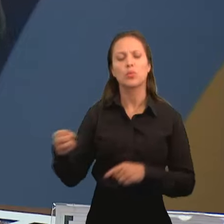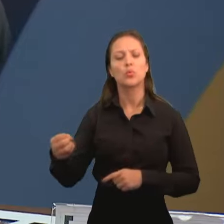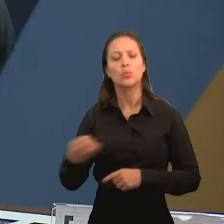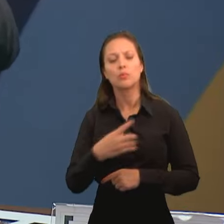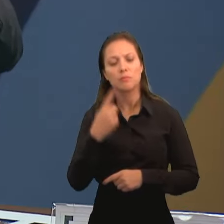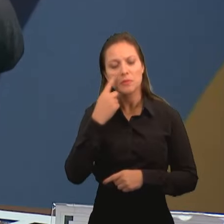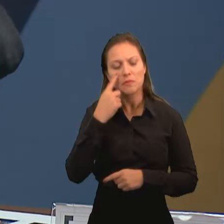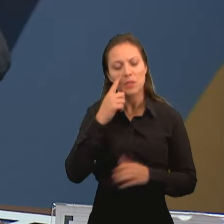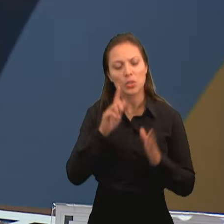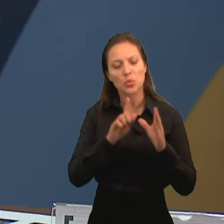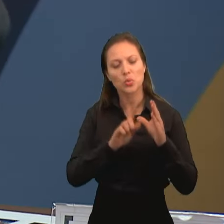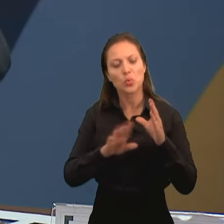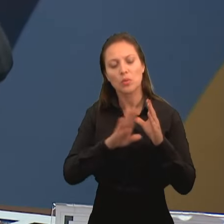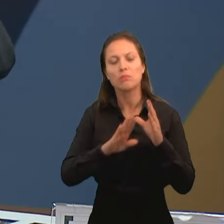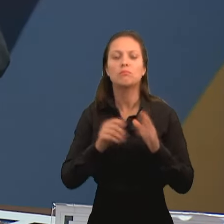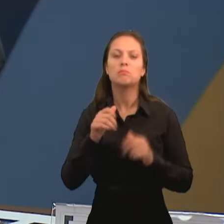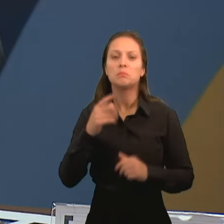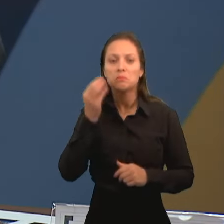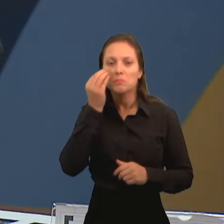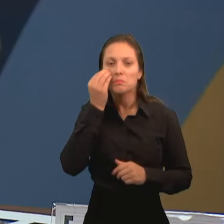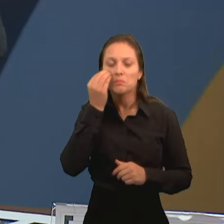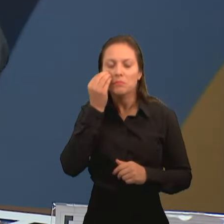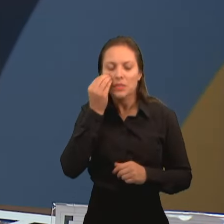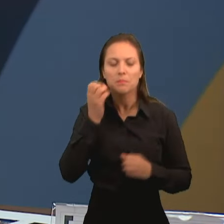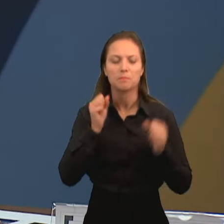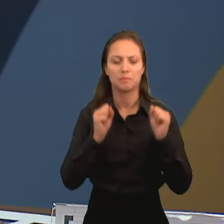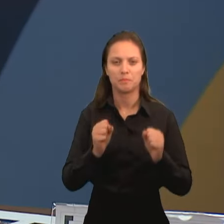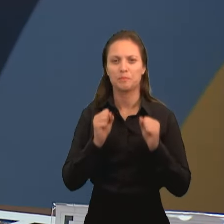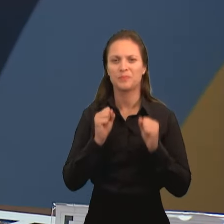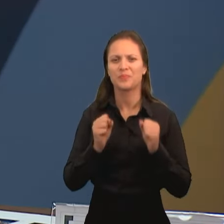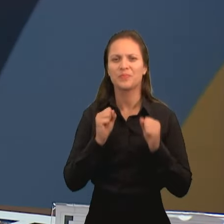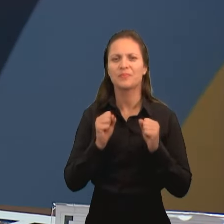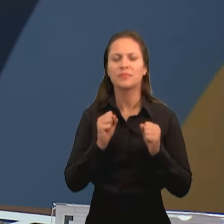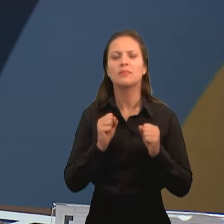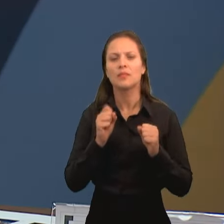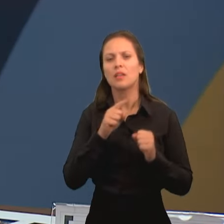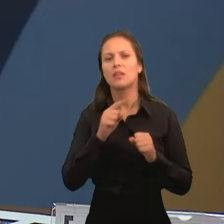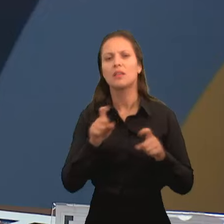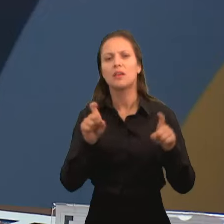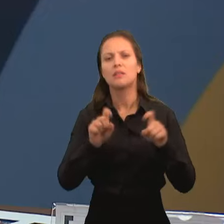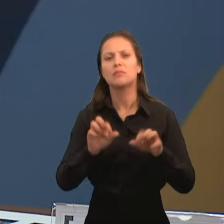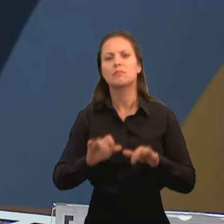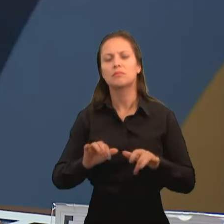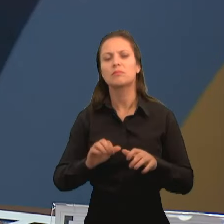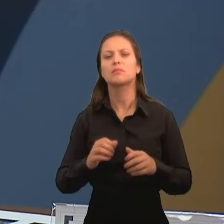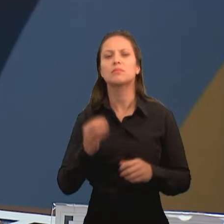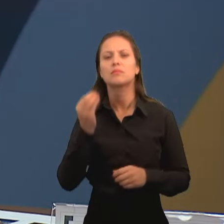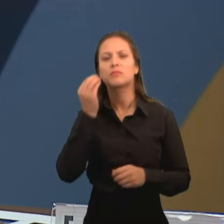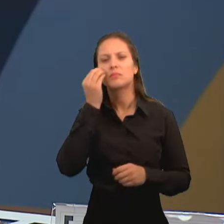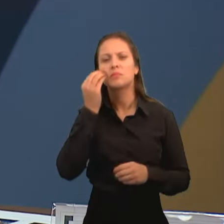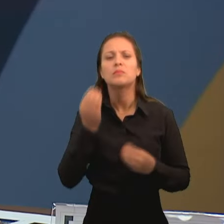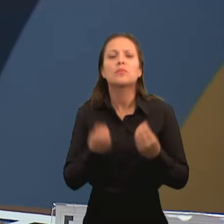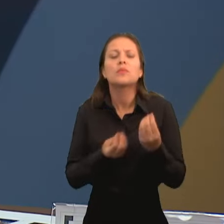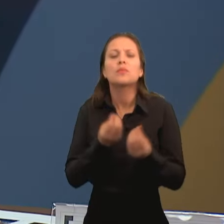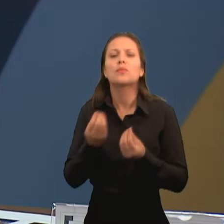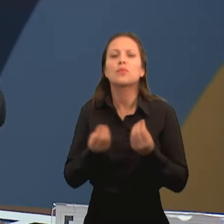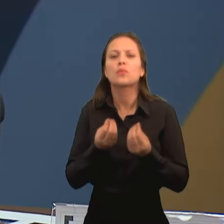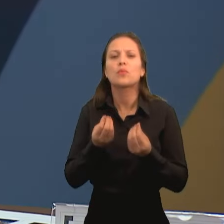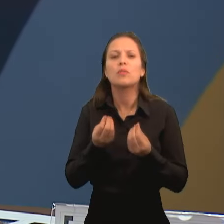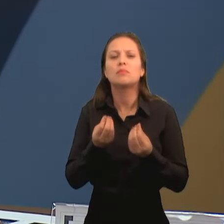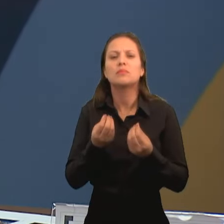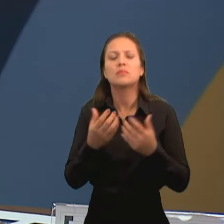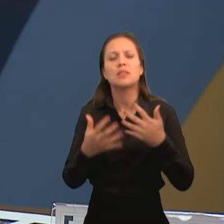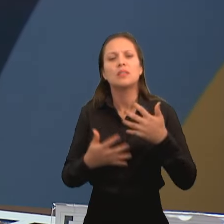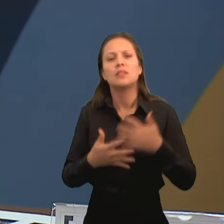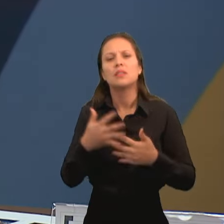El nuevo modelo de Google, de OpenAI, podemos probar estos modelos en nuestros laboratorios. ¿Y